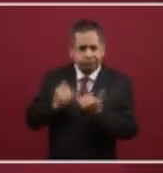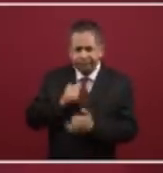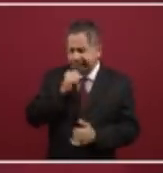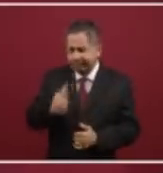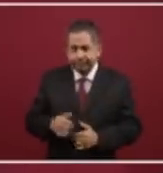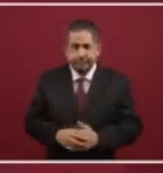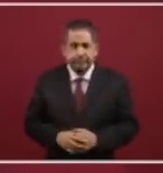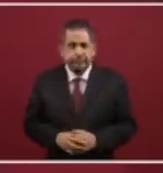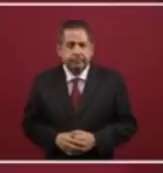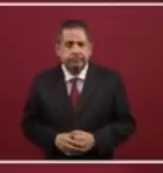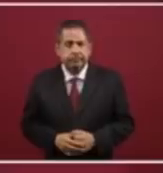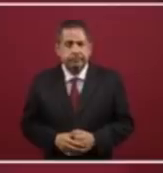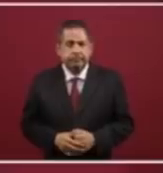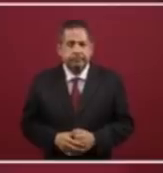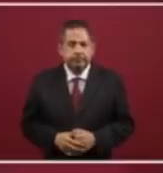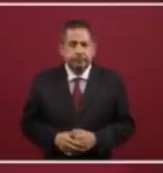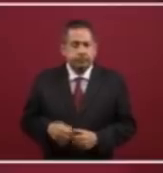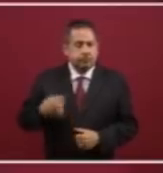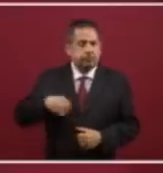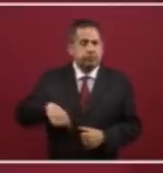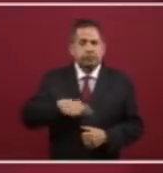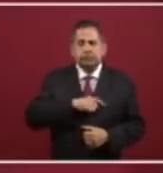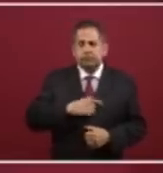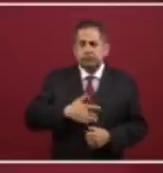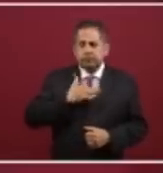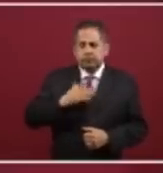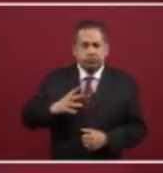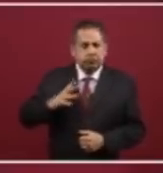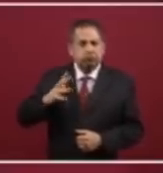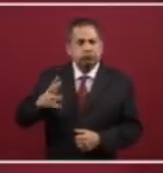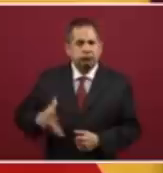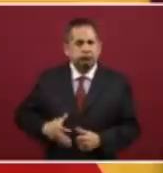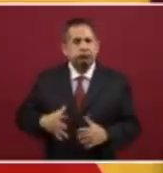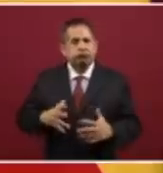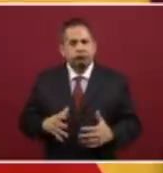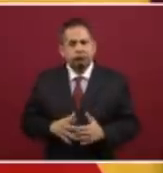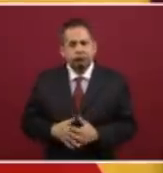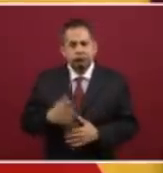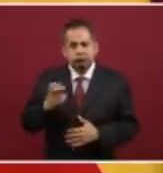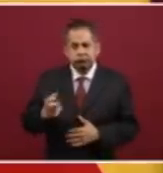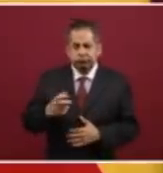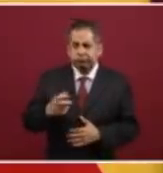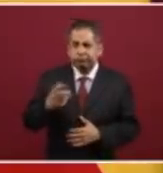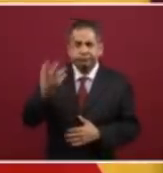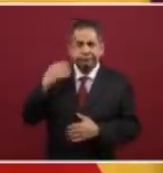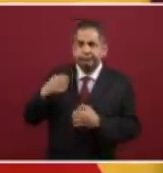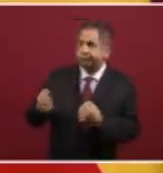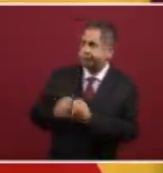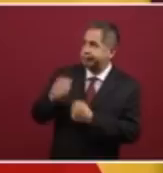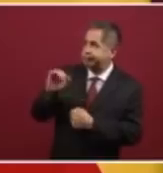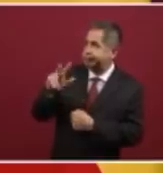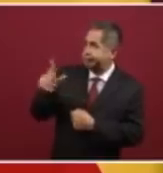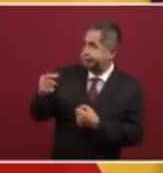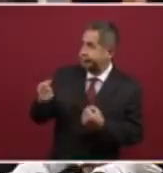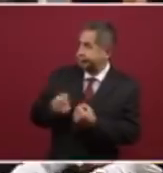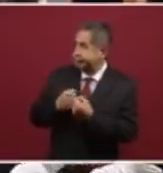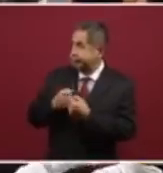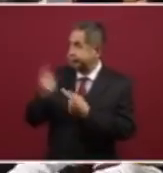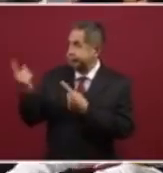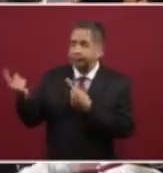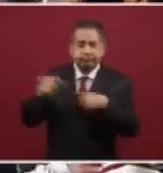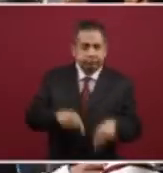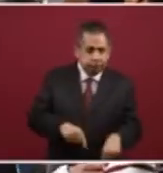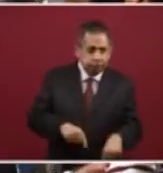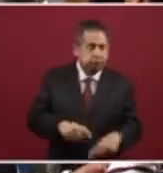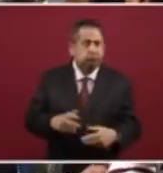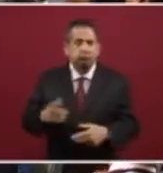nosotros nos sentimos muy orgullosos de esta gesta de esta forma de actuar